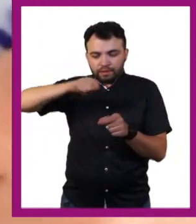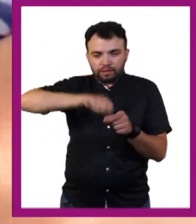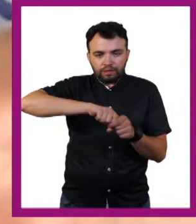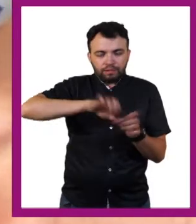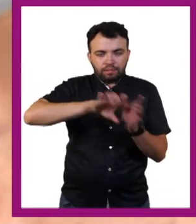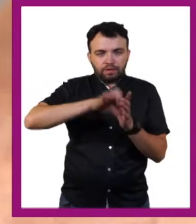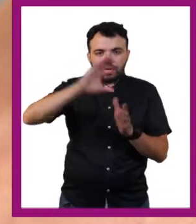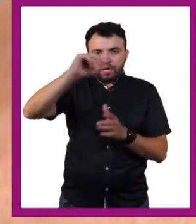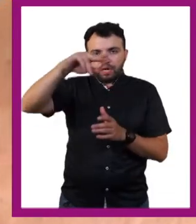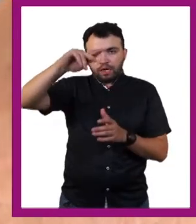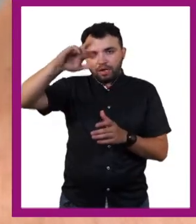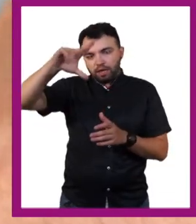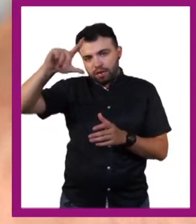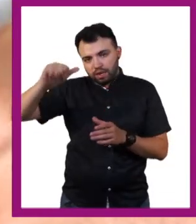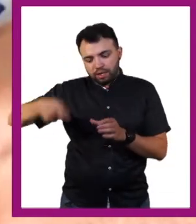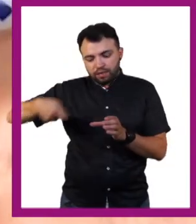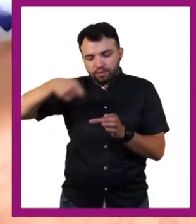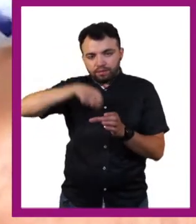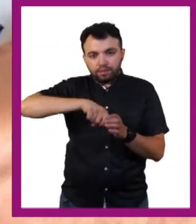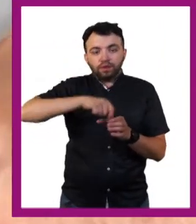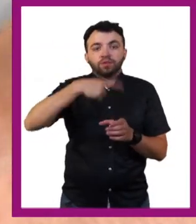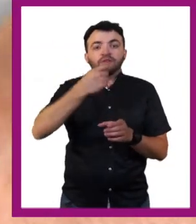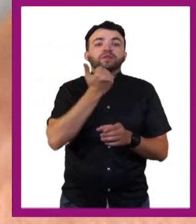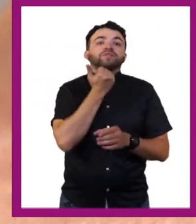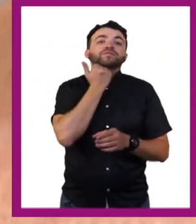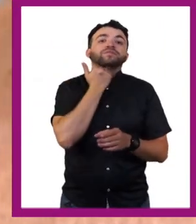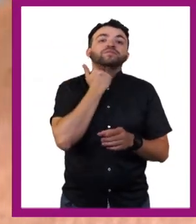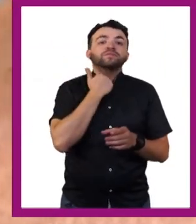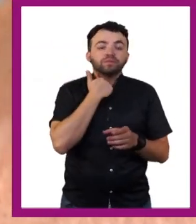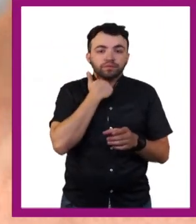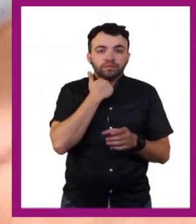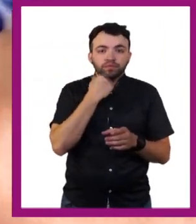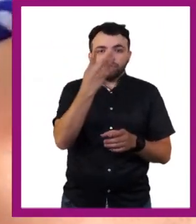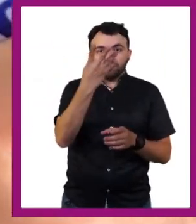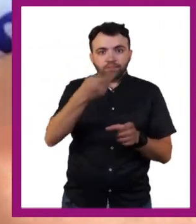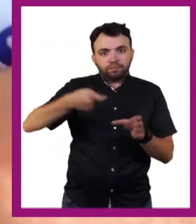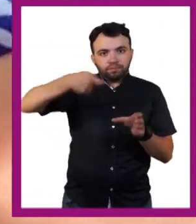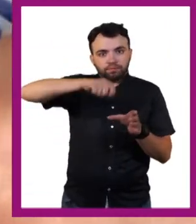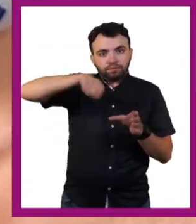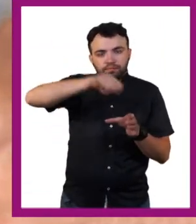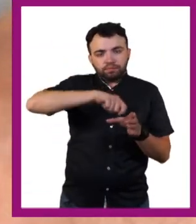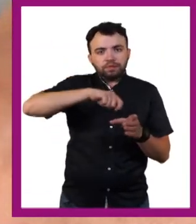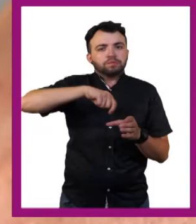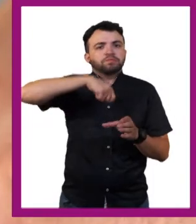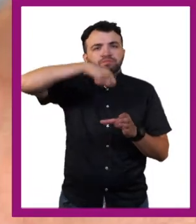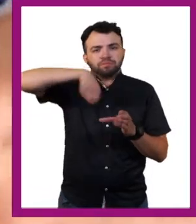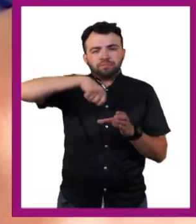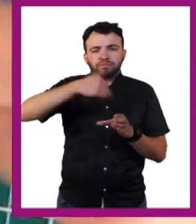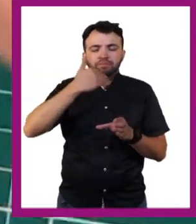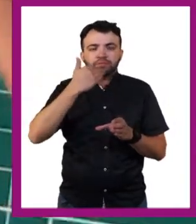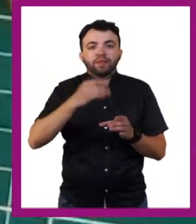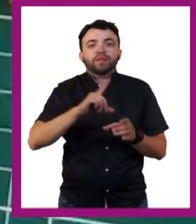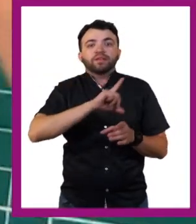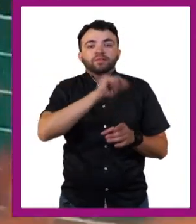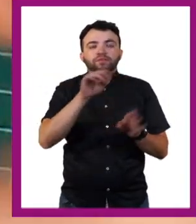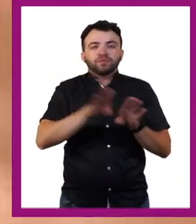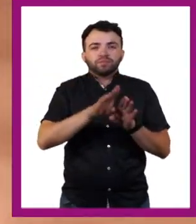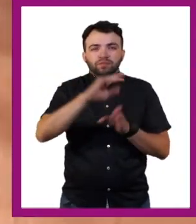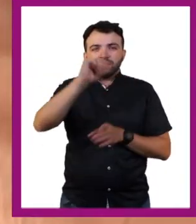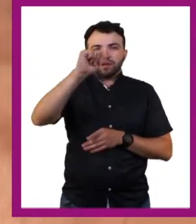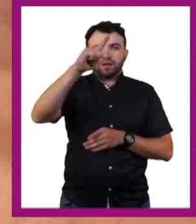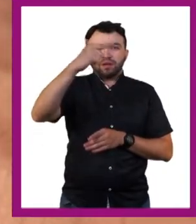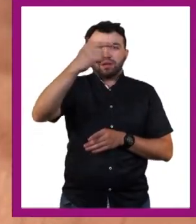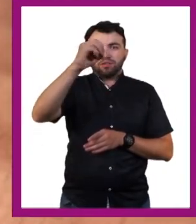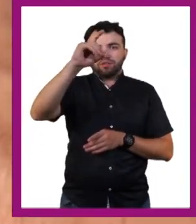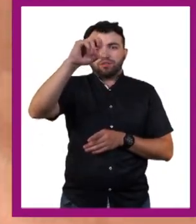por 4 cucharaditas de alcohol, haces muy bien tu mezcla y después sobre un papel de algodón sería lo ideal, pero si no